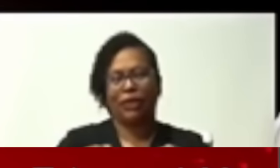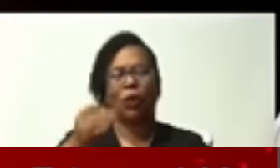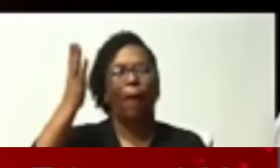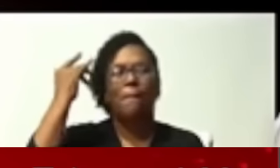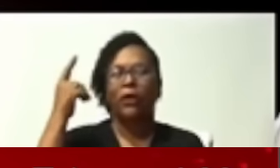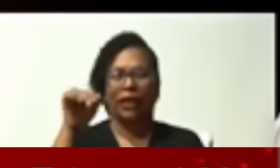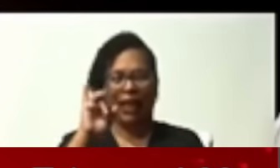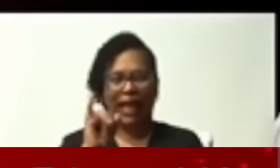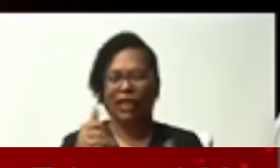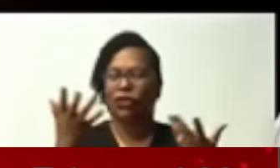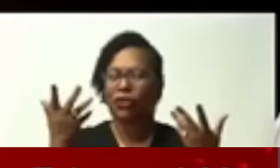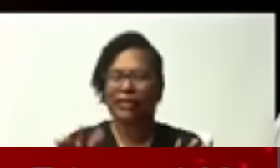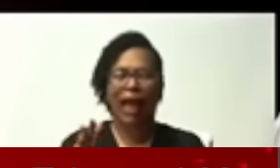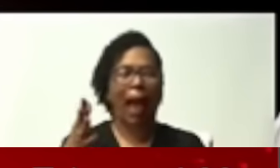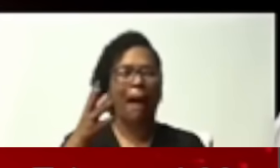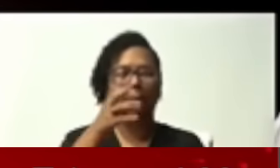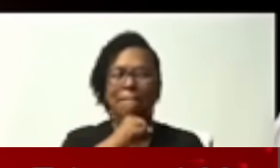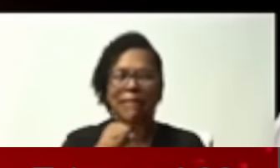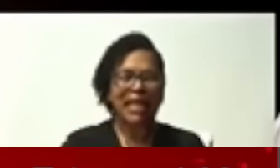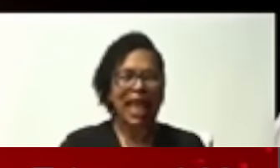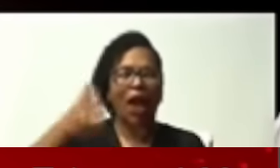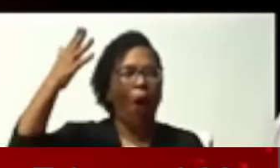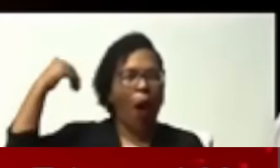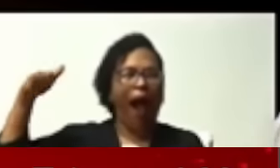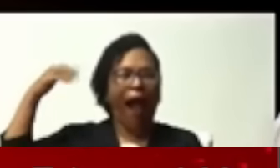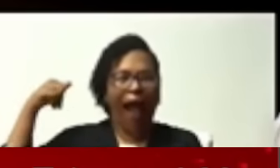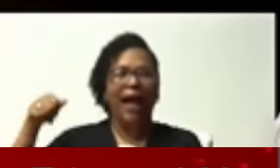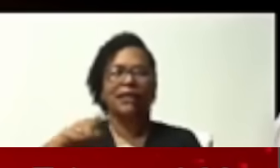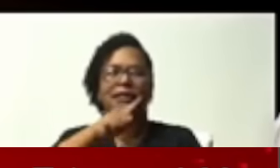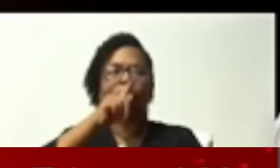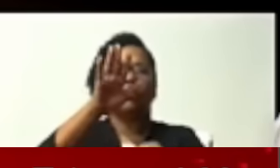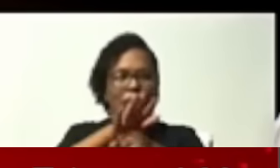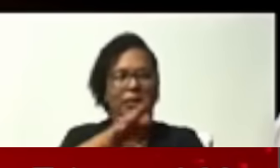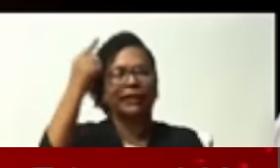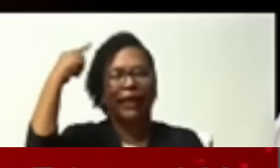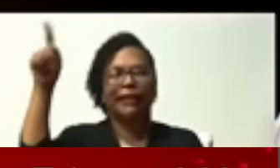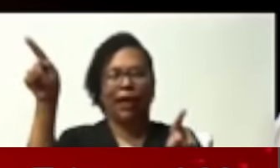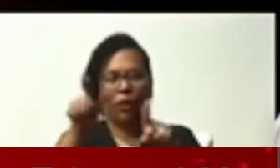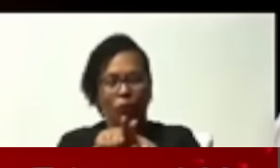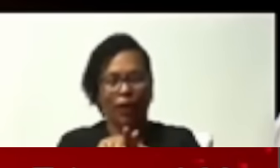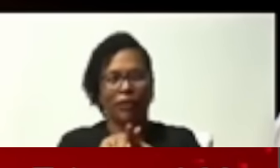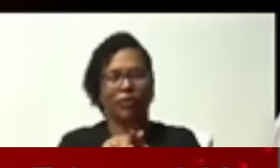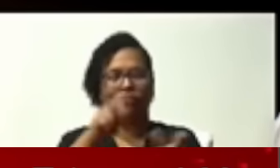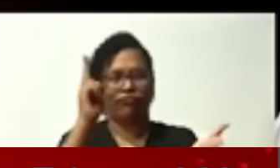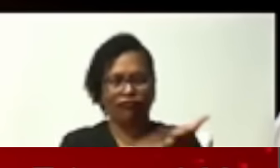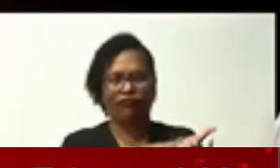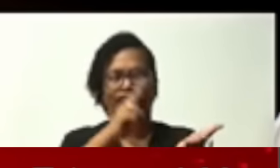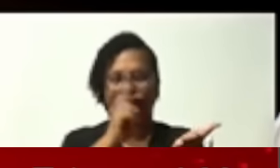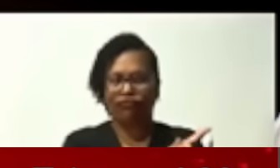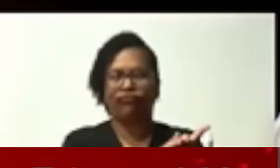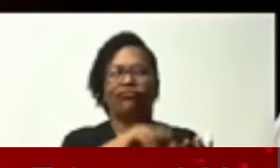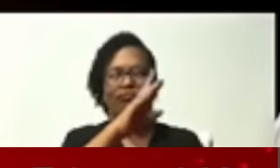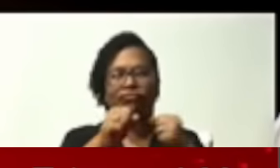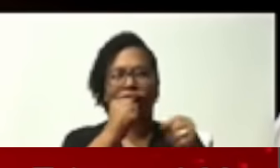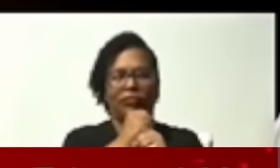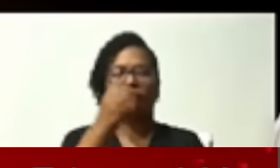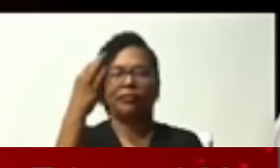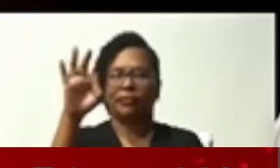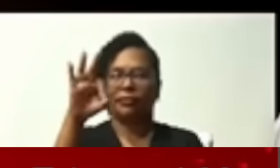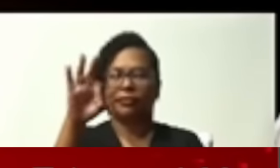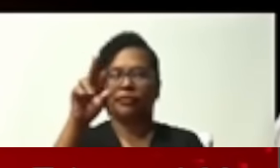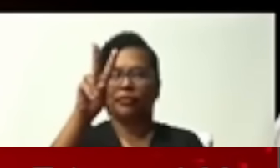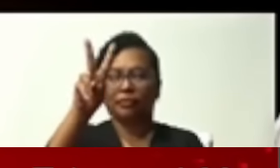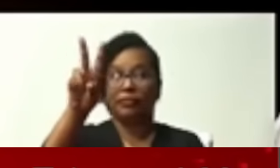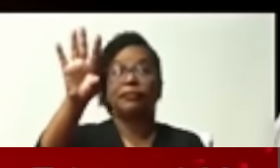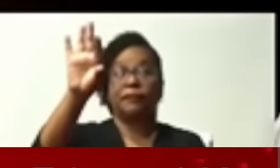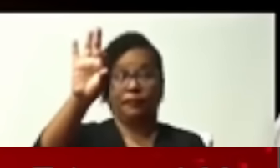1929, como tampoco lo ha acordado en ese convenio en conjunto de ambas naciones. Me parece a mí entender que este es un momento que no distingue